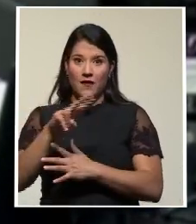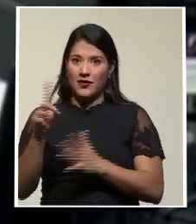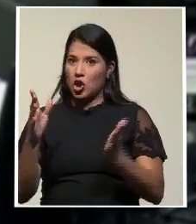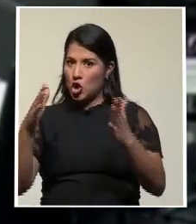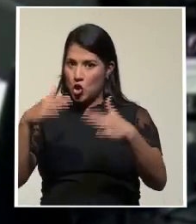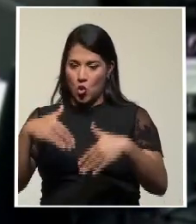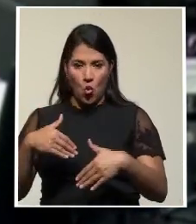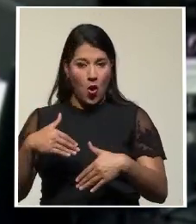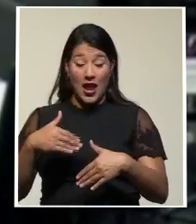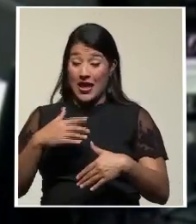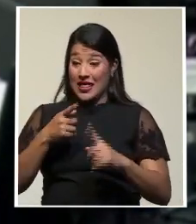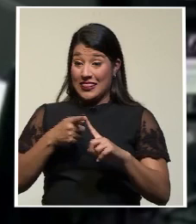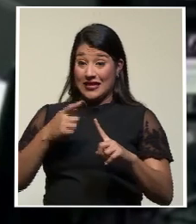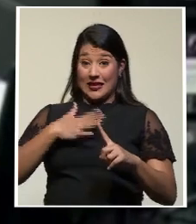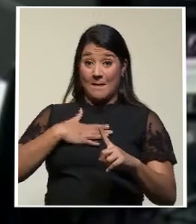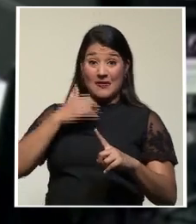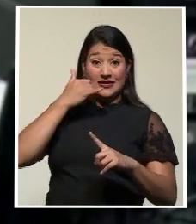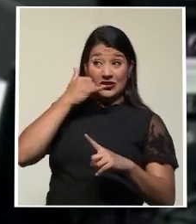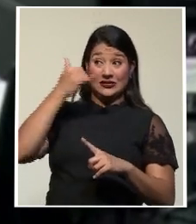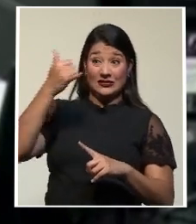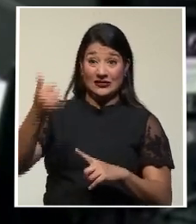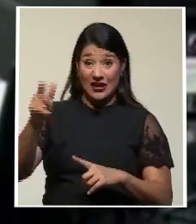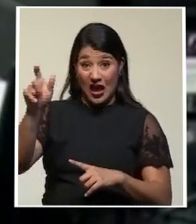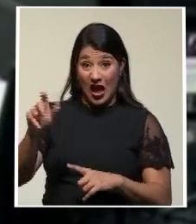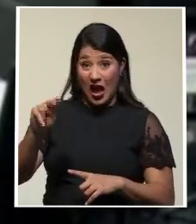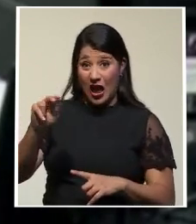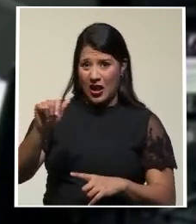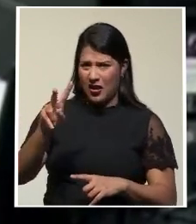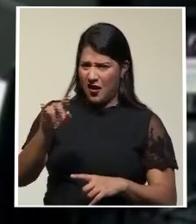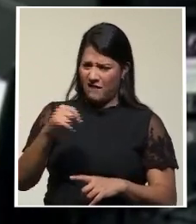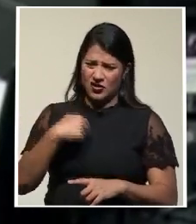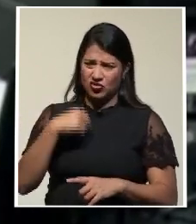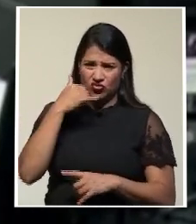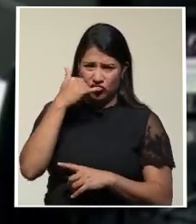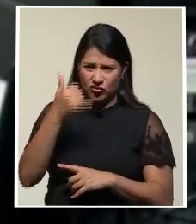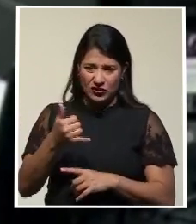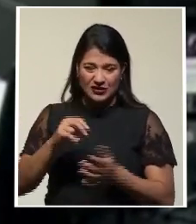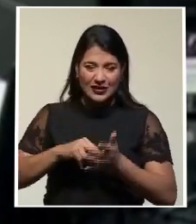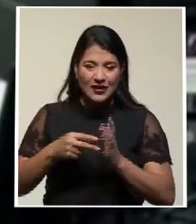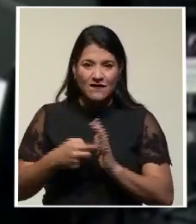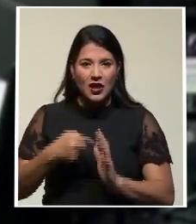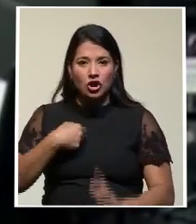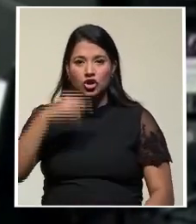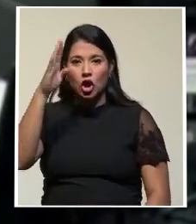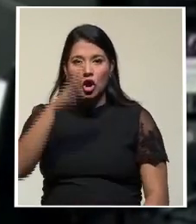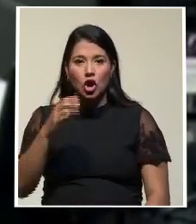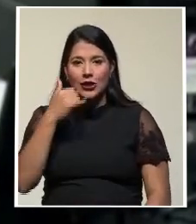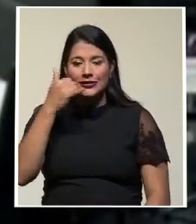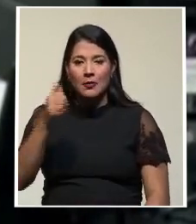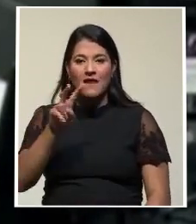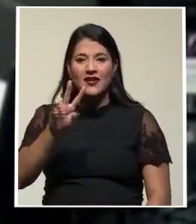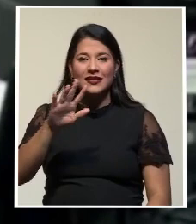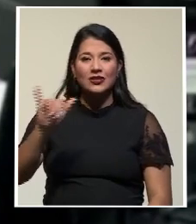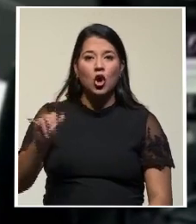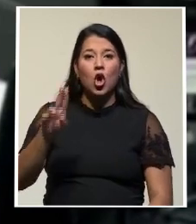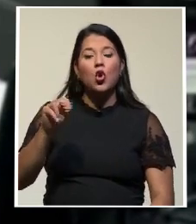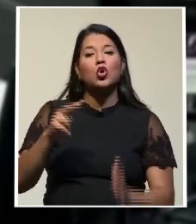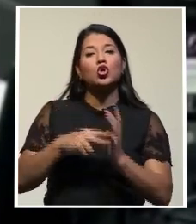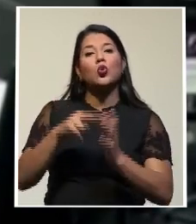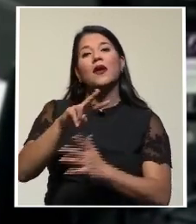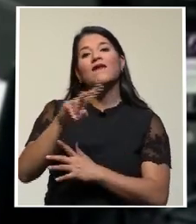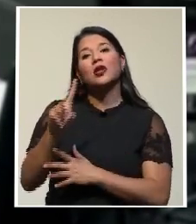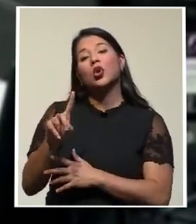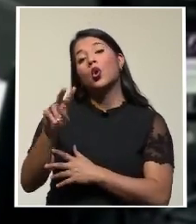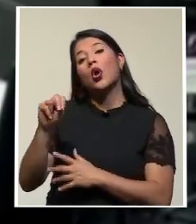celular al derecho telefónico de la señora Navas Aparicio. Lo anterior evidencia que nunca llamé el 25 de junio de 2021 a la señora